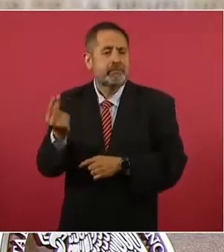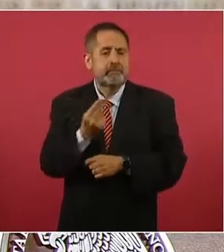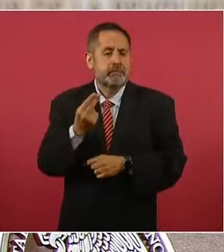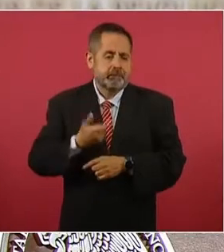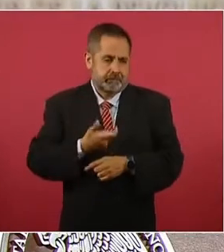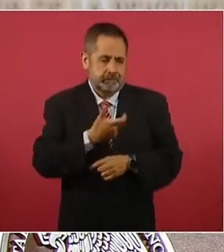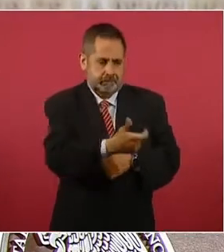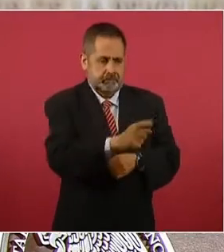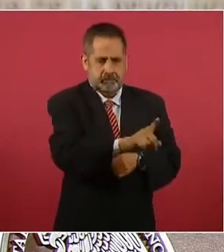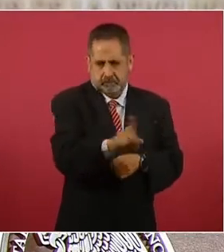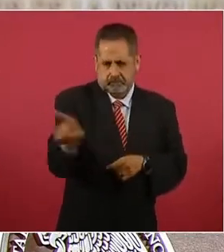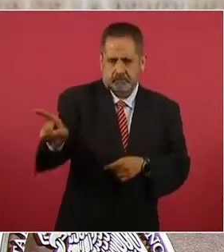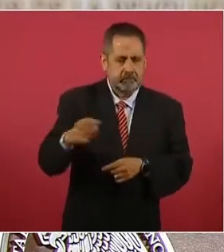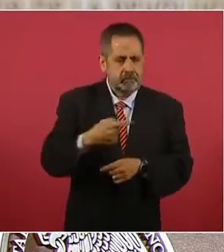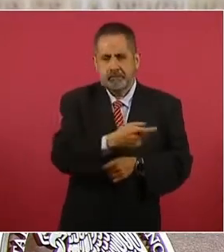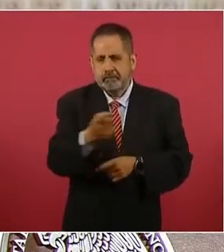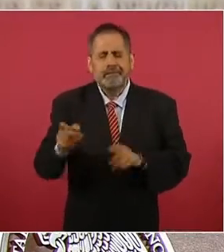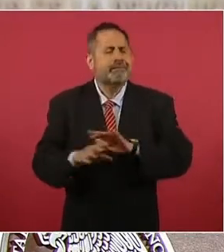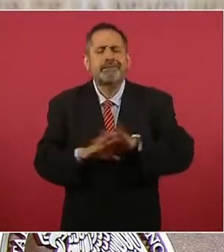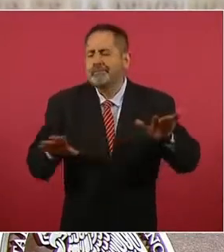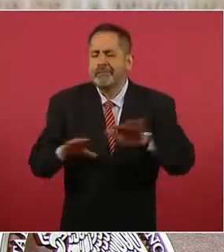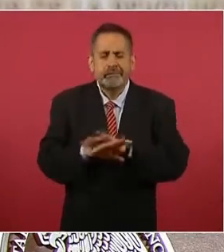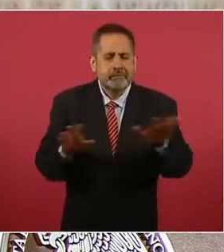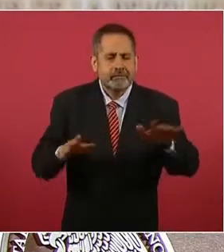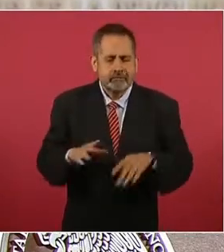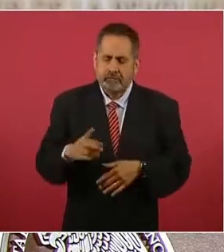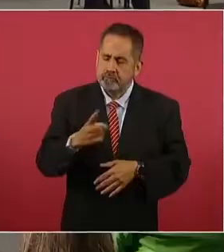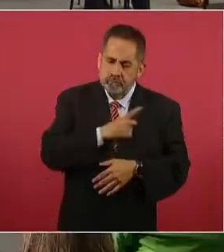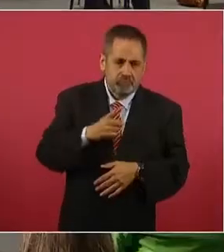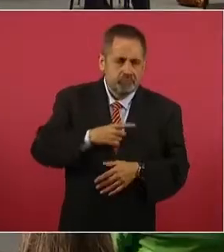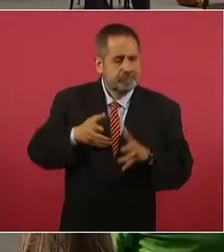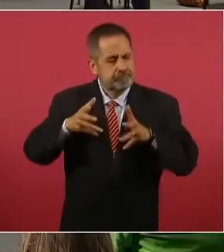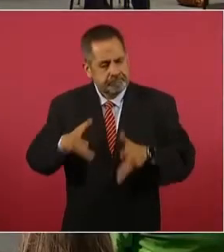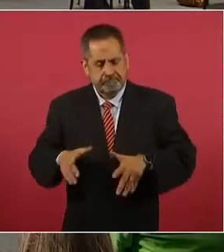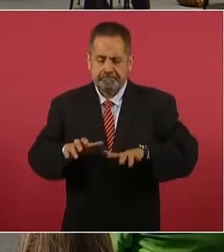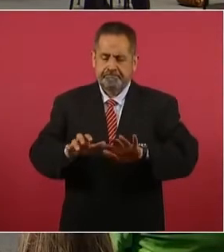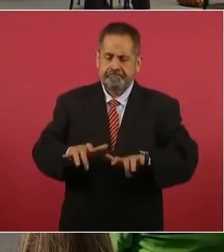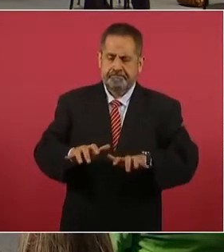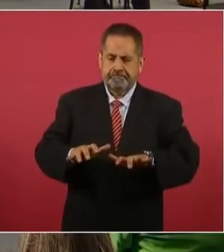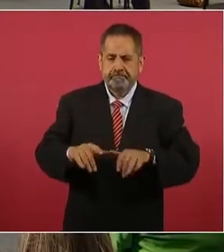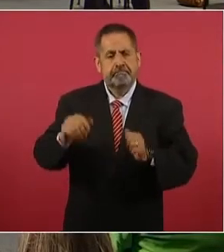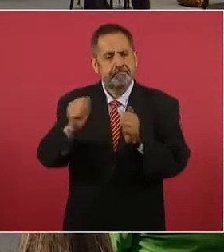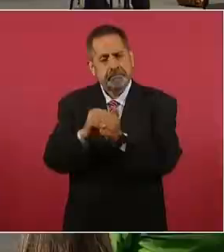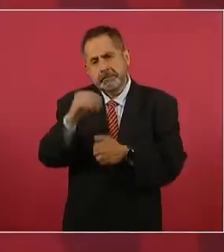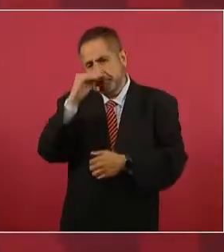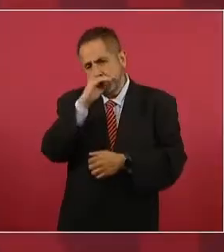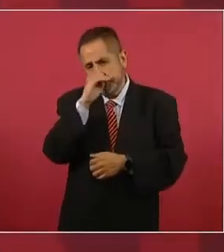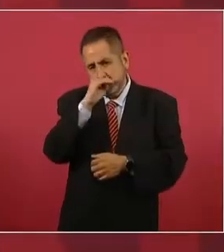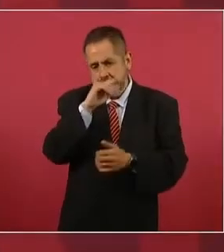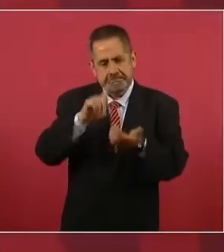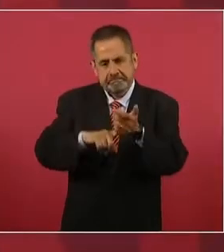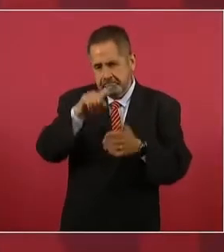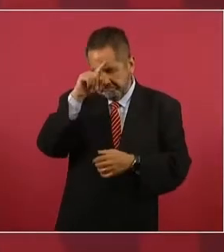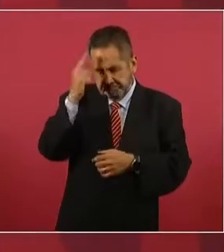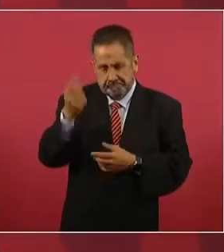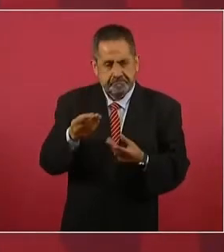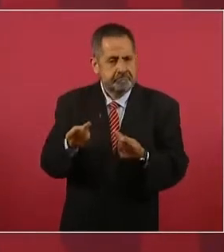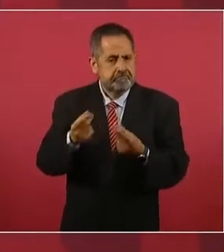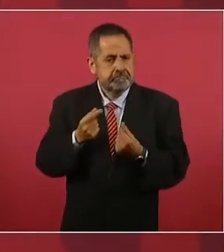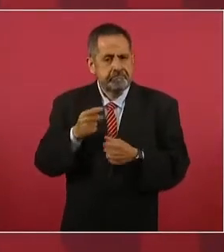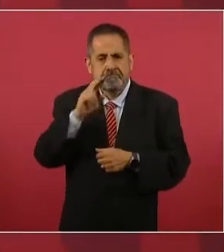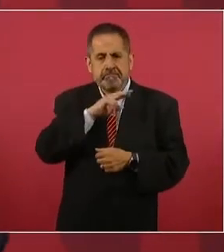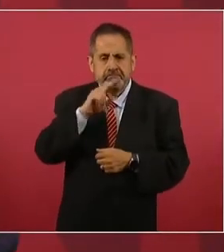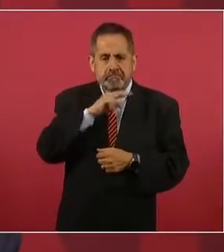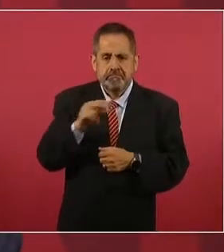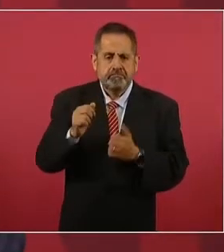gestor o un intermediario que cobre por sus servicios, cuando esto debe de ser 100% gratuito y sin dilación